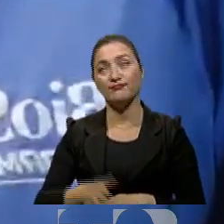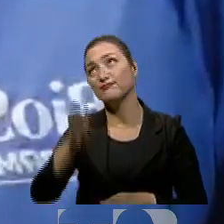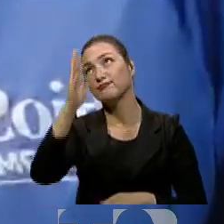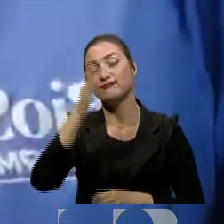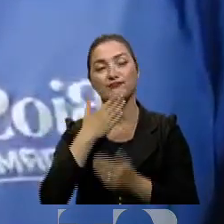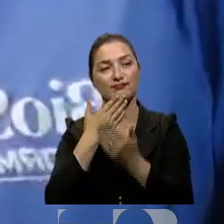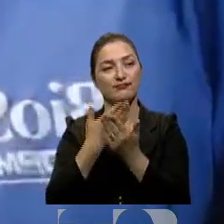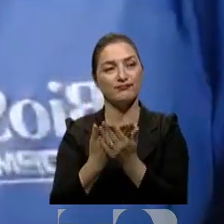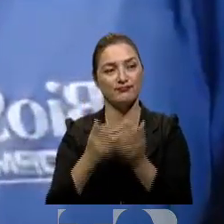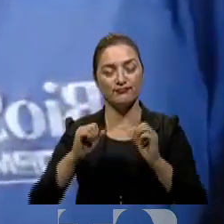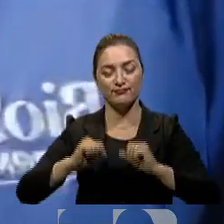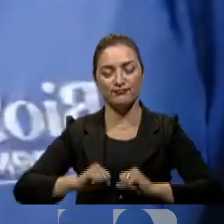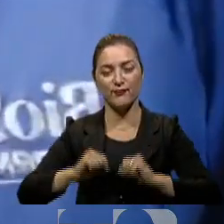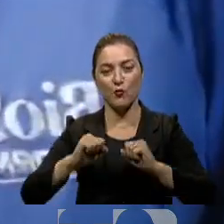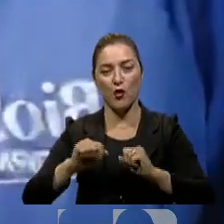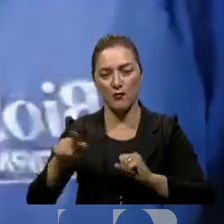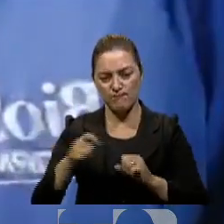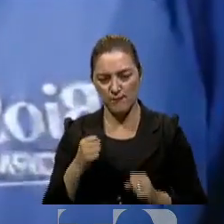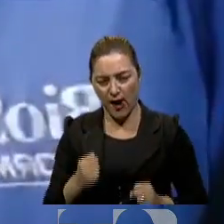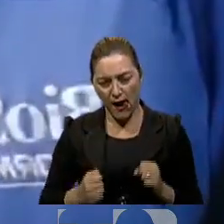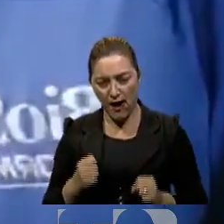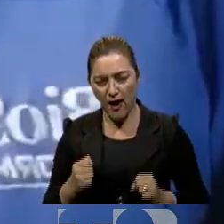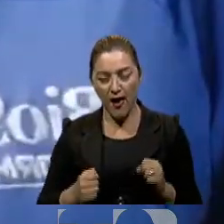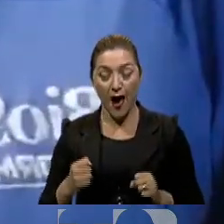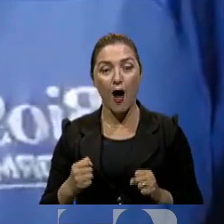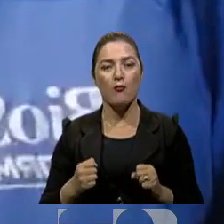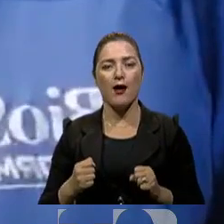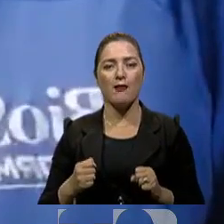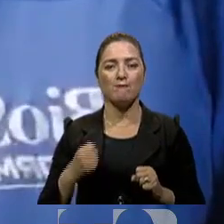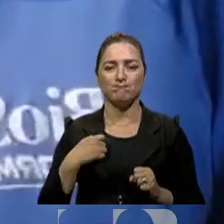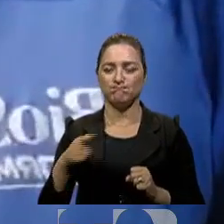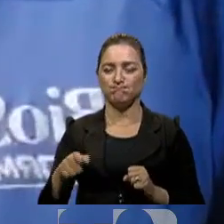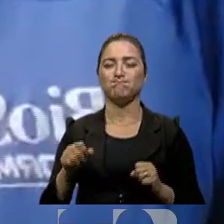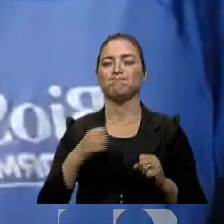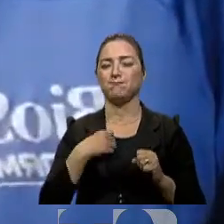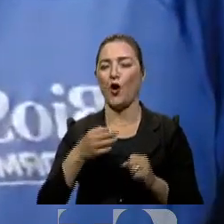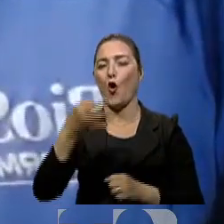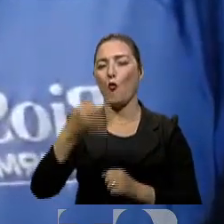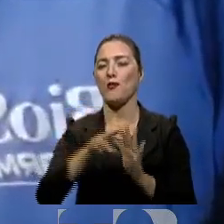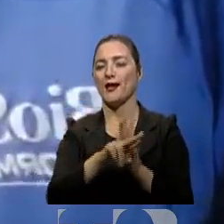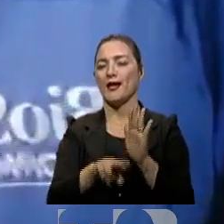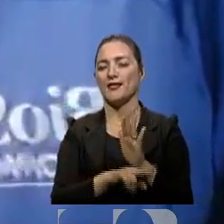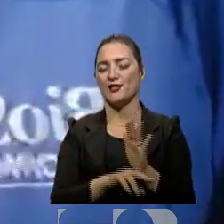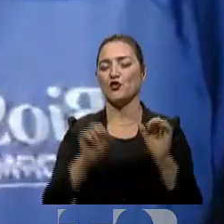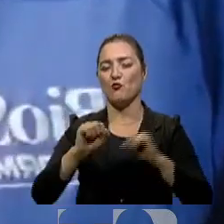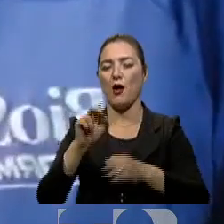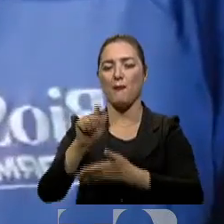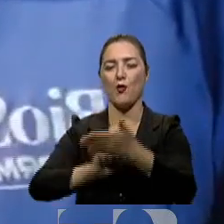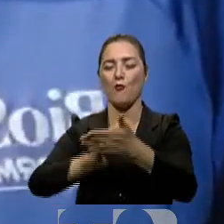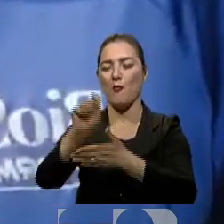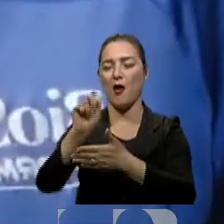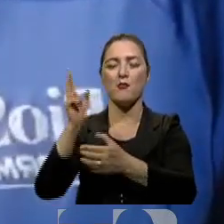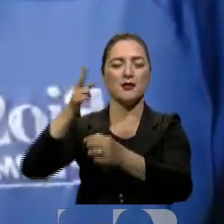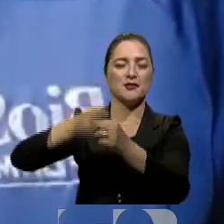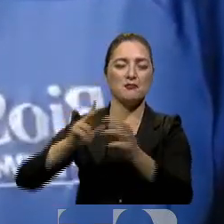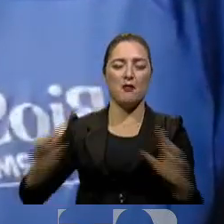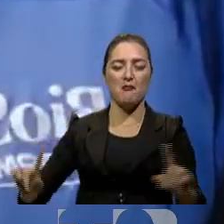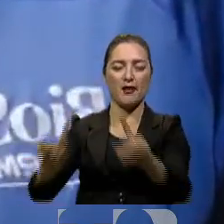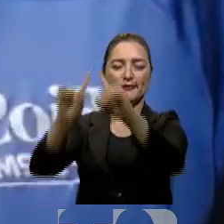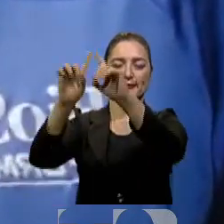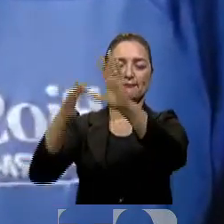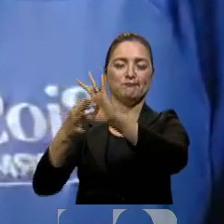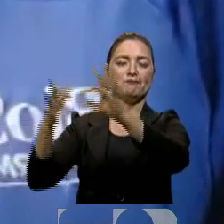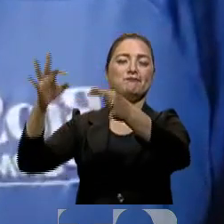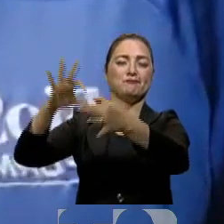se pudo obtener la marca base que nos permite pues estar en París. Y bueno, hoy por hoy pues